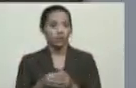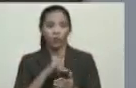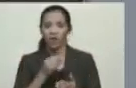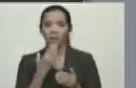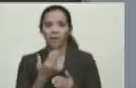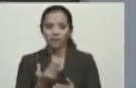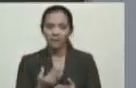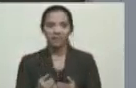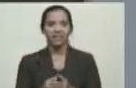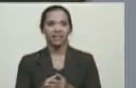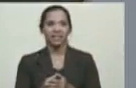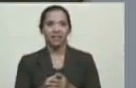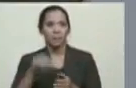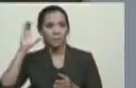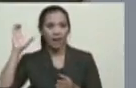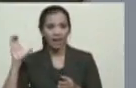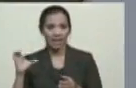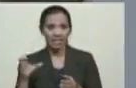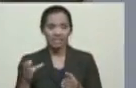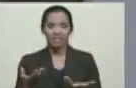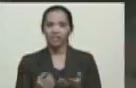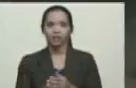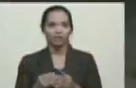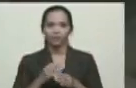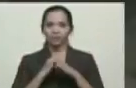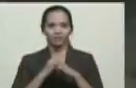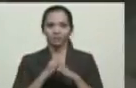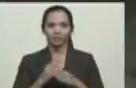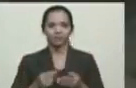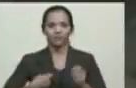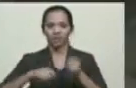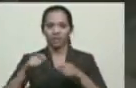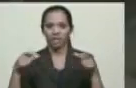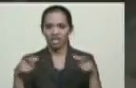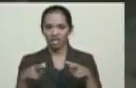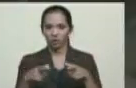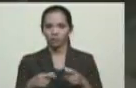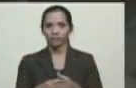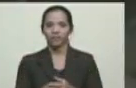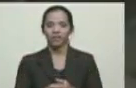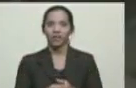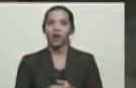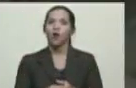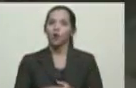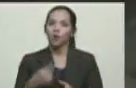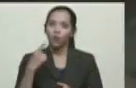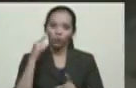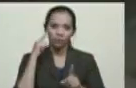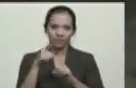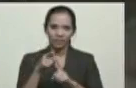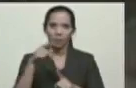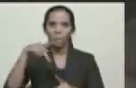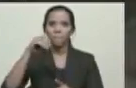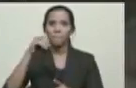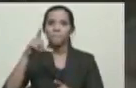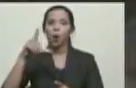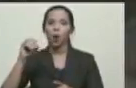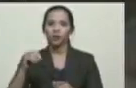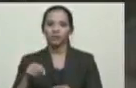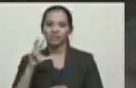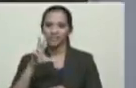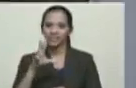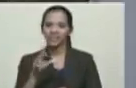cartel de Lima, no le permiten que lleguen los discos de Paul Gilman. Un reto para Paul Gilman. Tres preguntas y tres respuestas en un minuto. ¿Lo